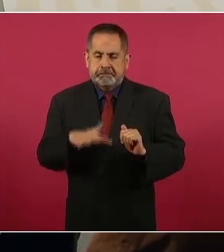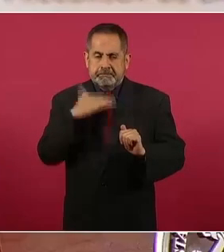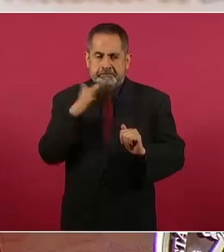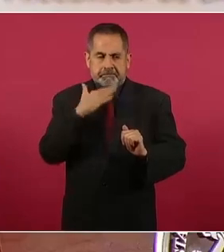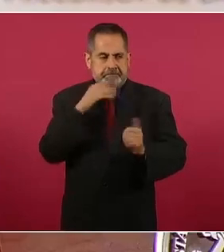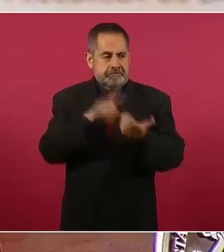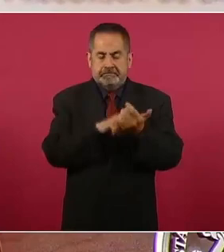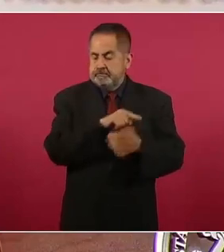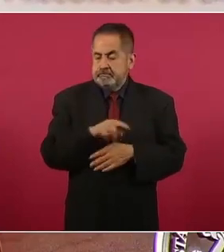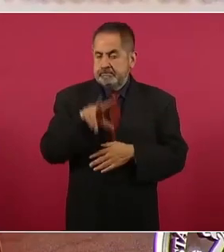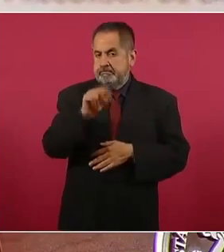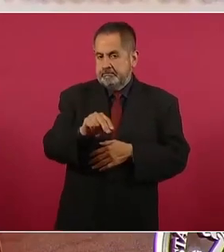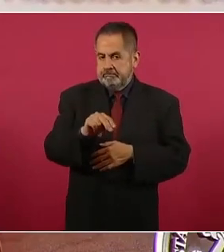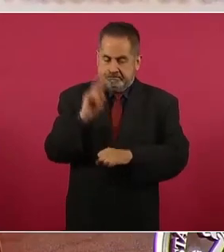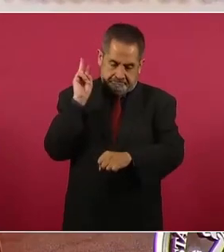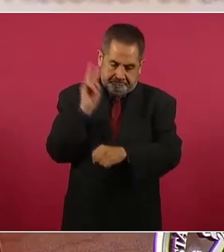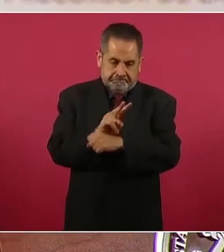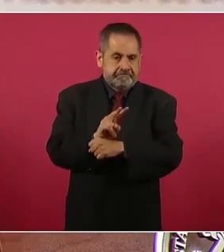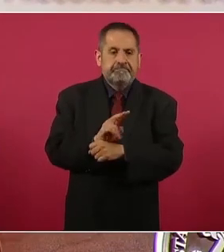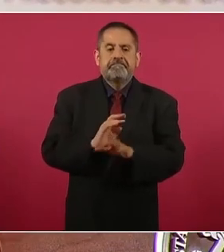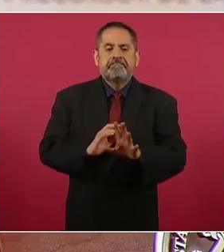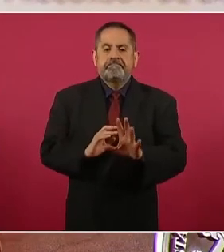corrupción